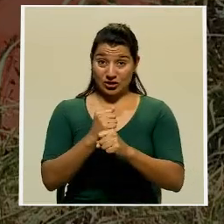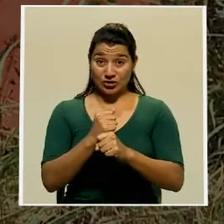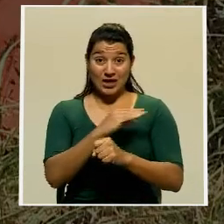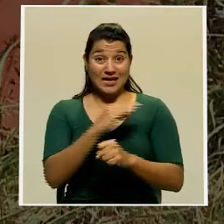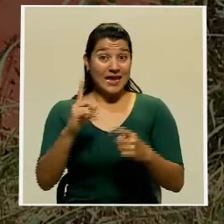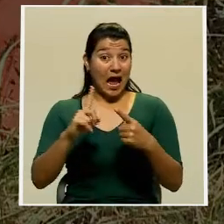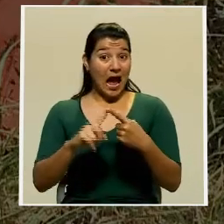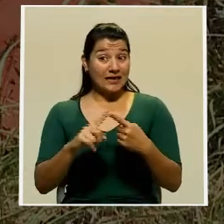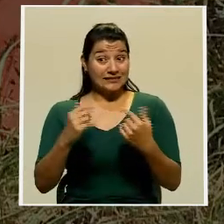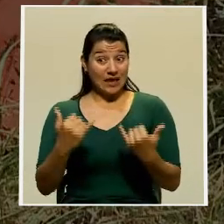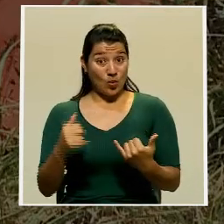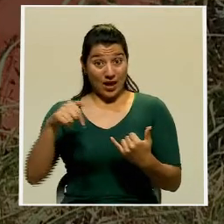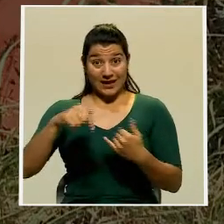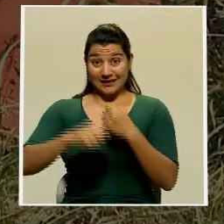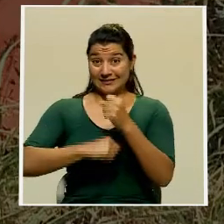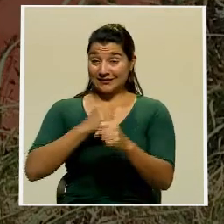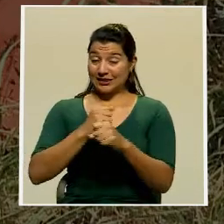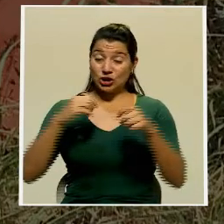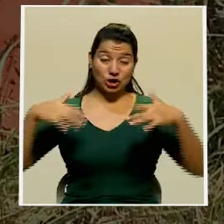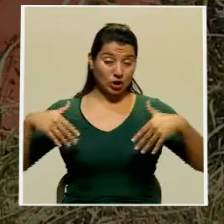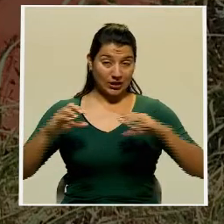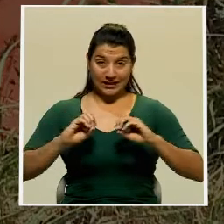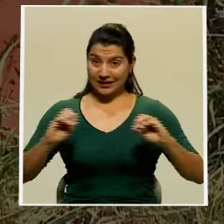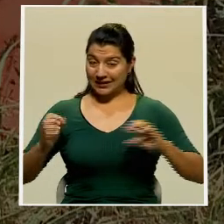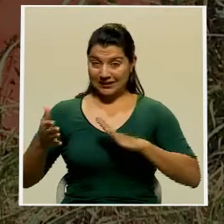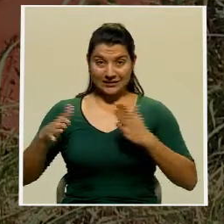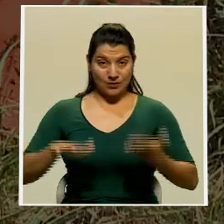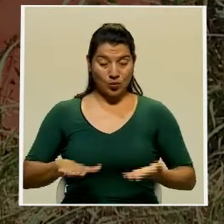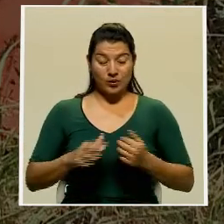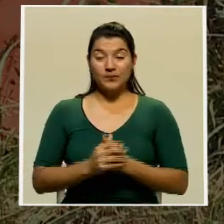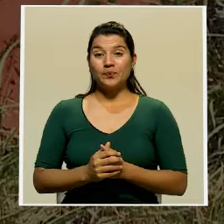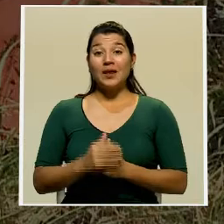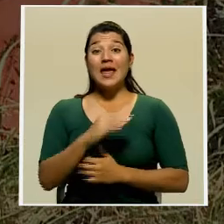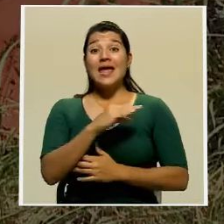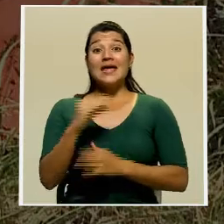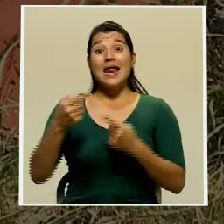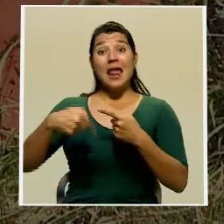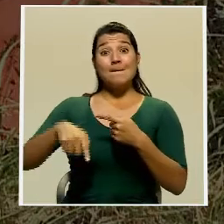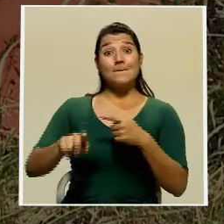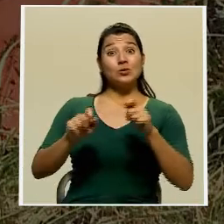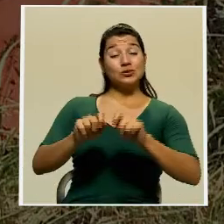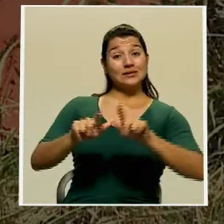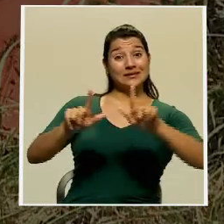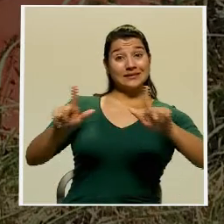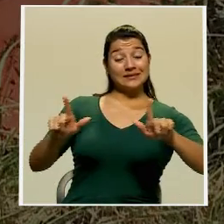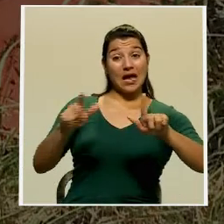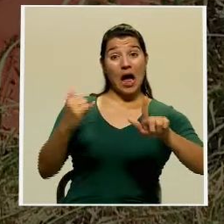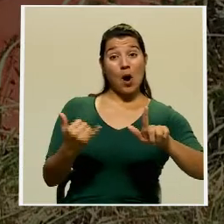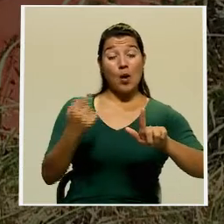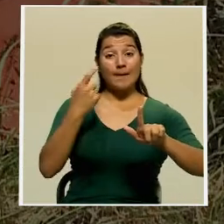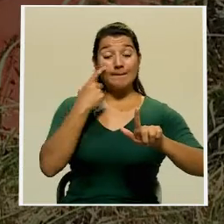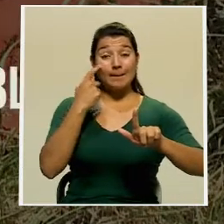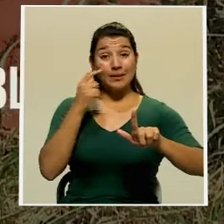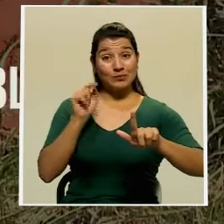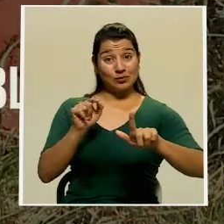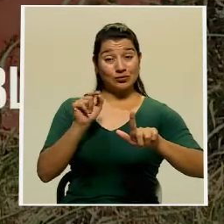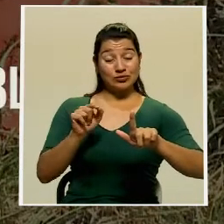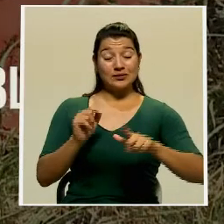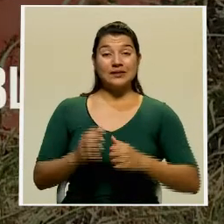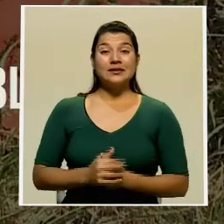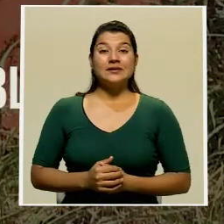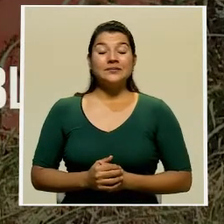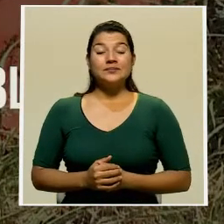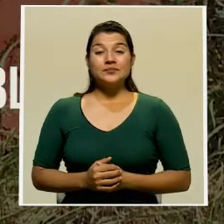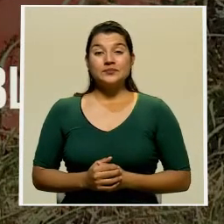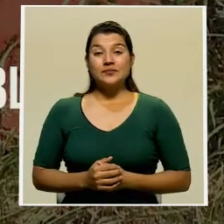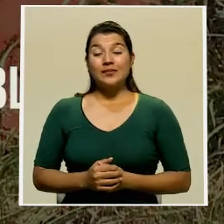han presentado personas fallecidas durante este año. Y la siguiente pantalla que vemos en este momento en imagen